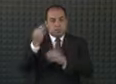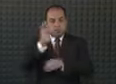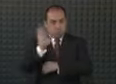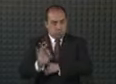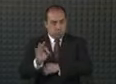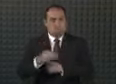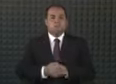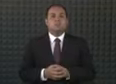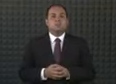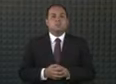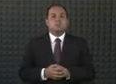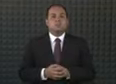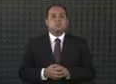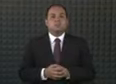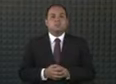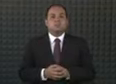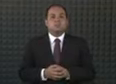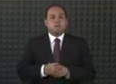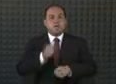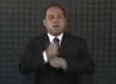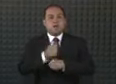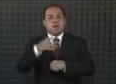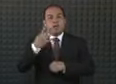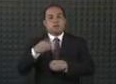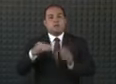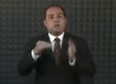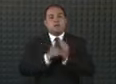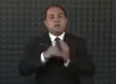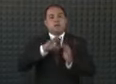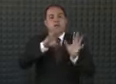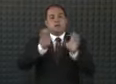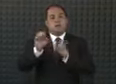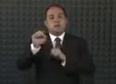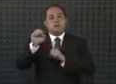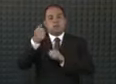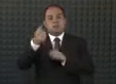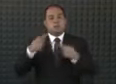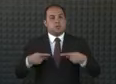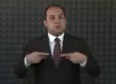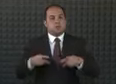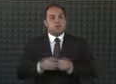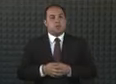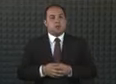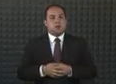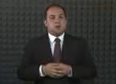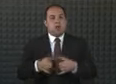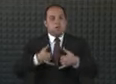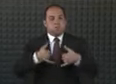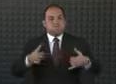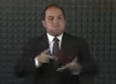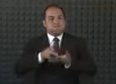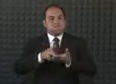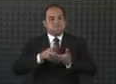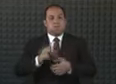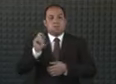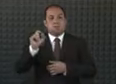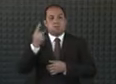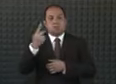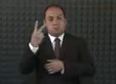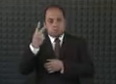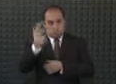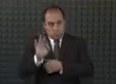27,9%, identificando 14,966 personas, obesidad con 22%, con